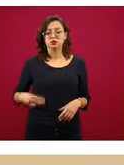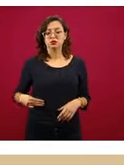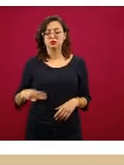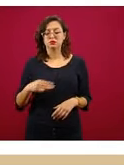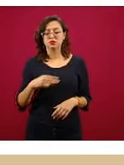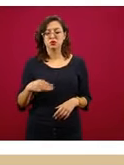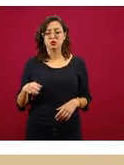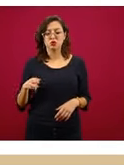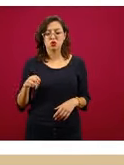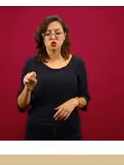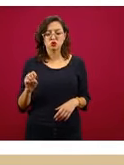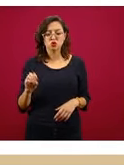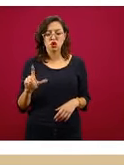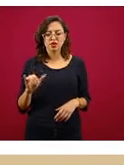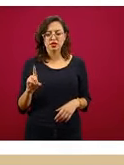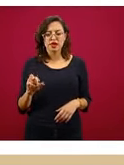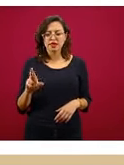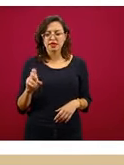mismo.